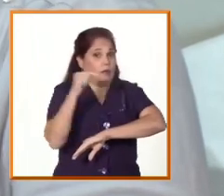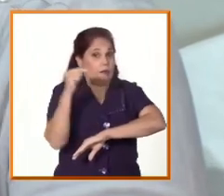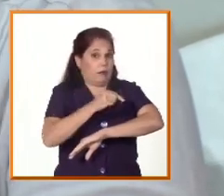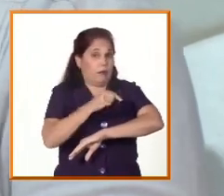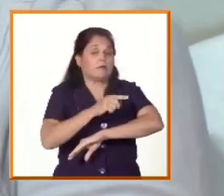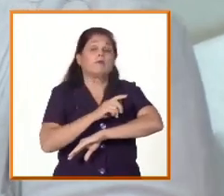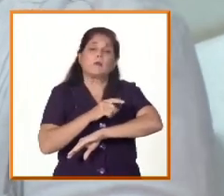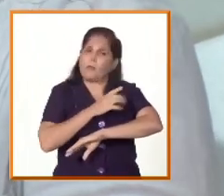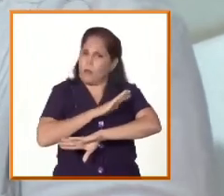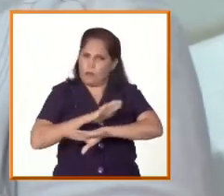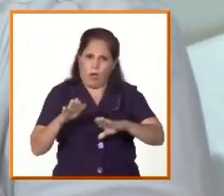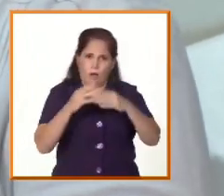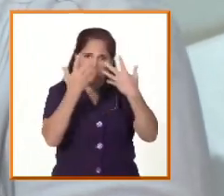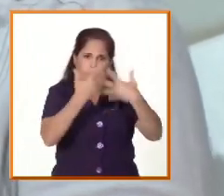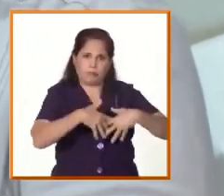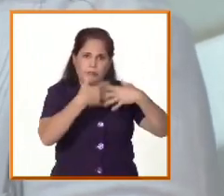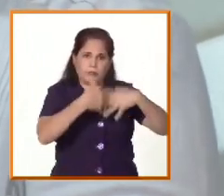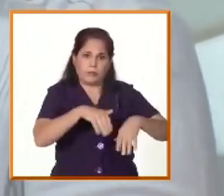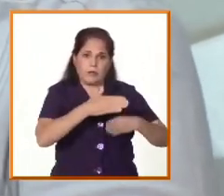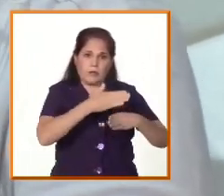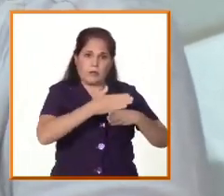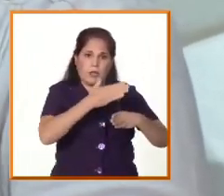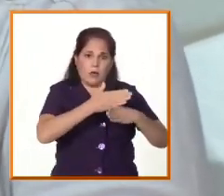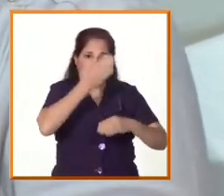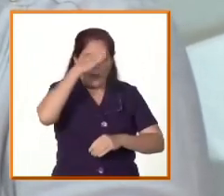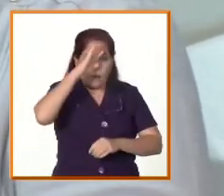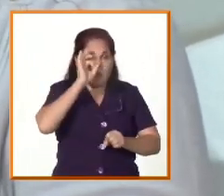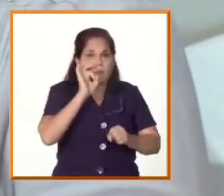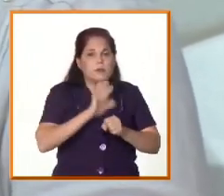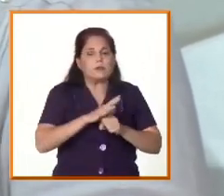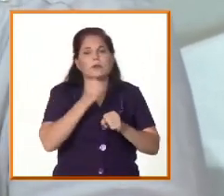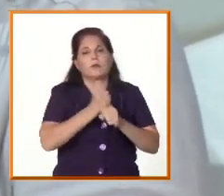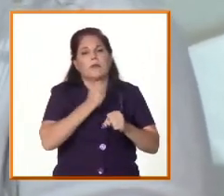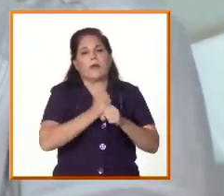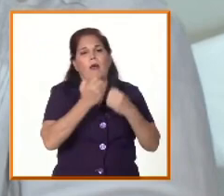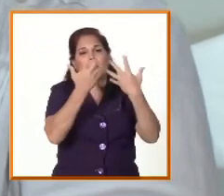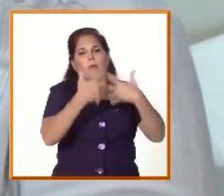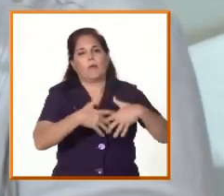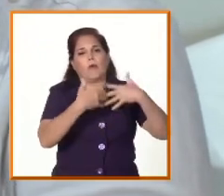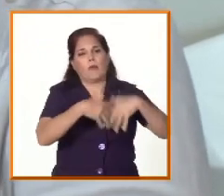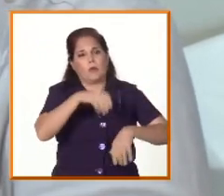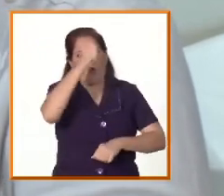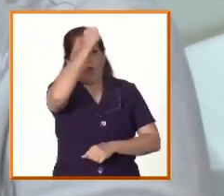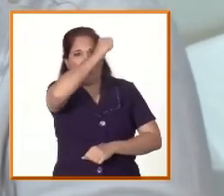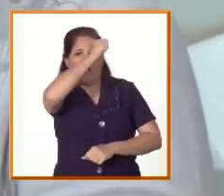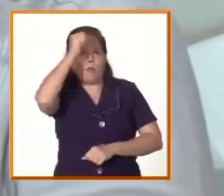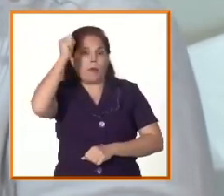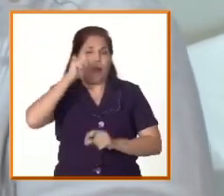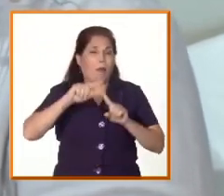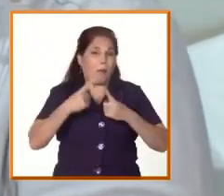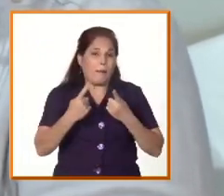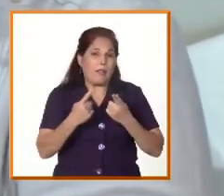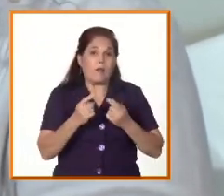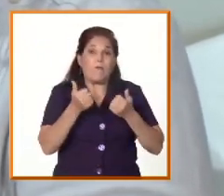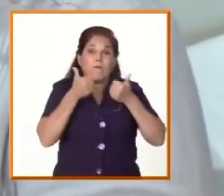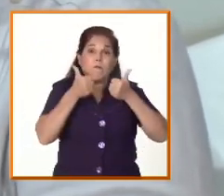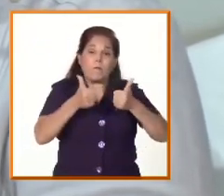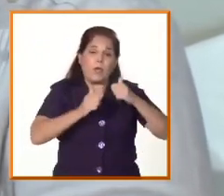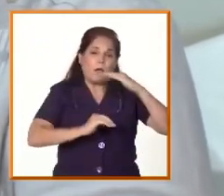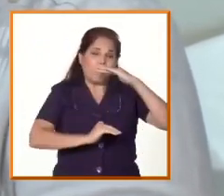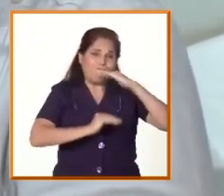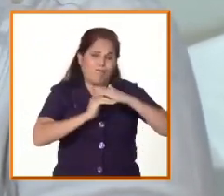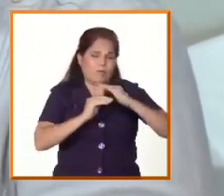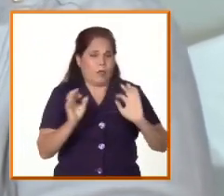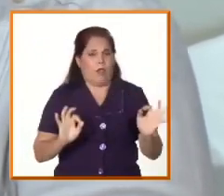arrancamos el molino de Santiago el domingo y eso alivia tensiones pero aún todavía no hemos podido estabilizar